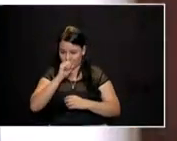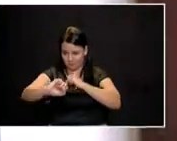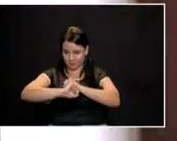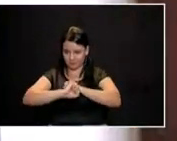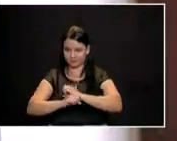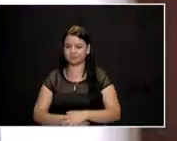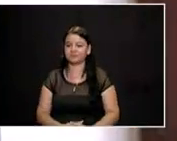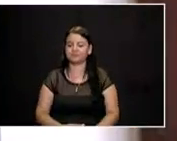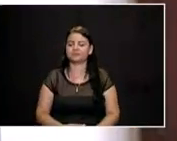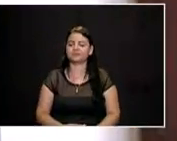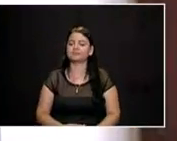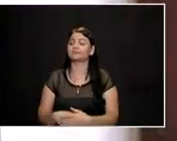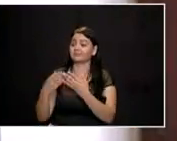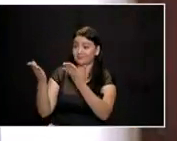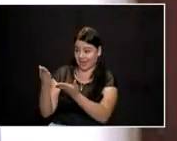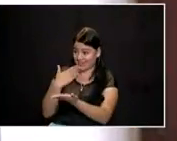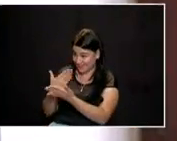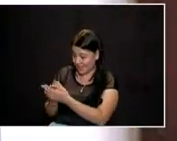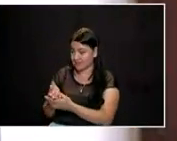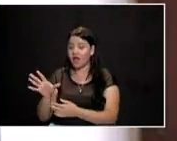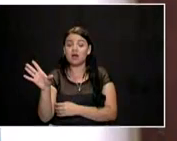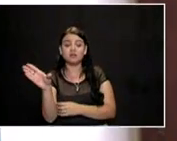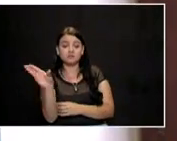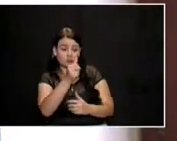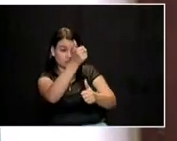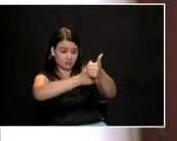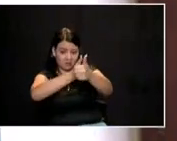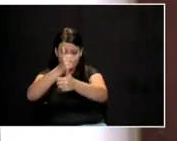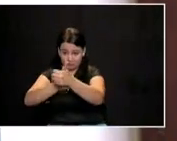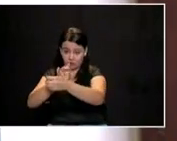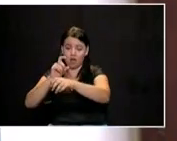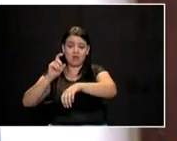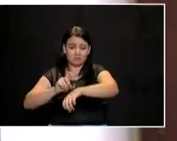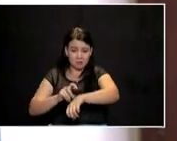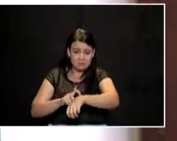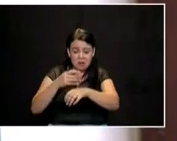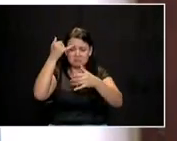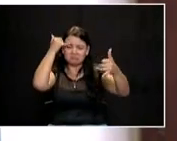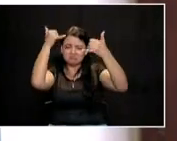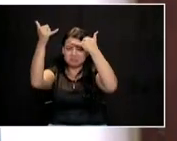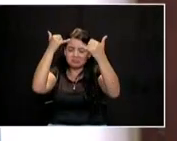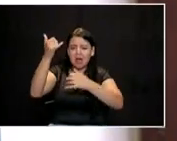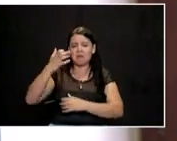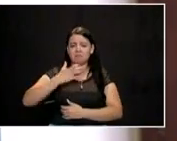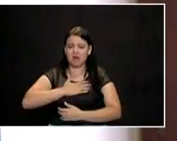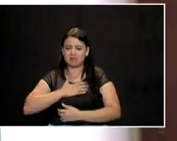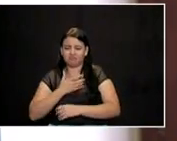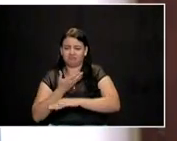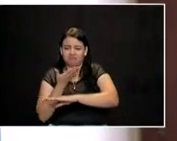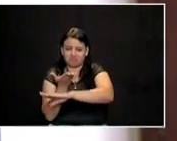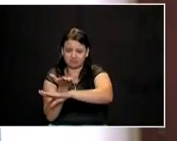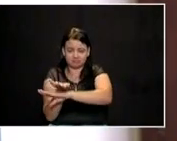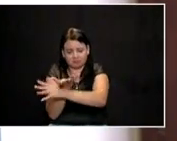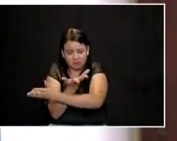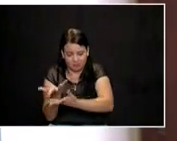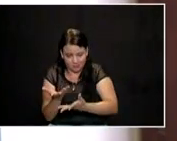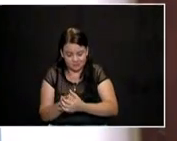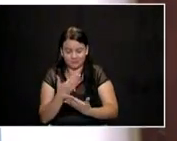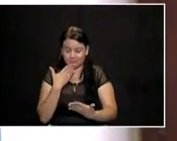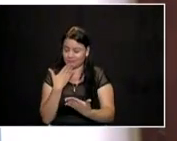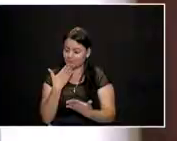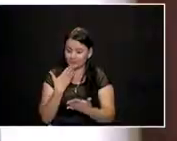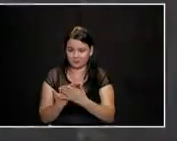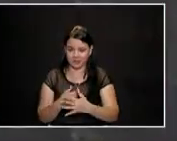Muchísimas gracias a Beatriz Rabe y a todos los candidatos por este tiempo, por sus ideas, por sus propuestas, por estar en este espacio